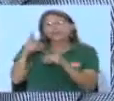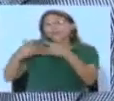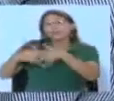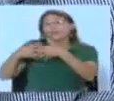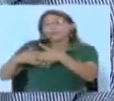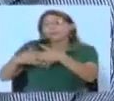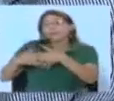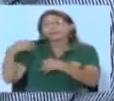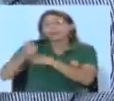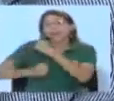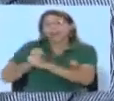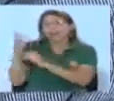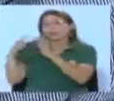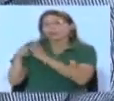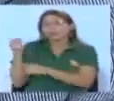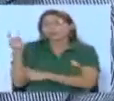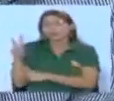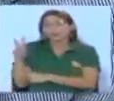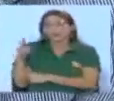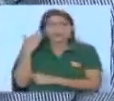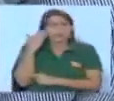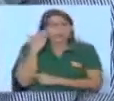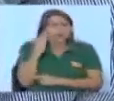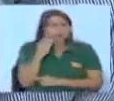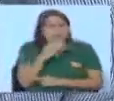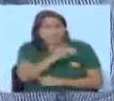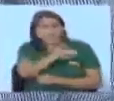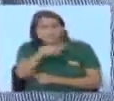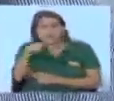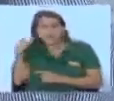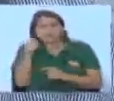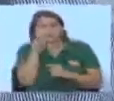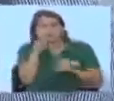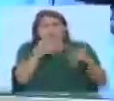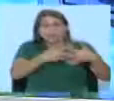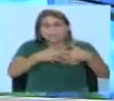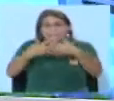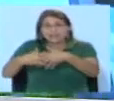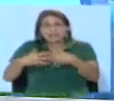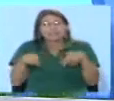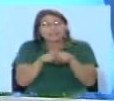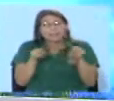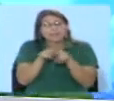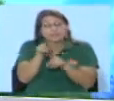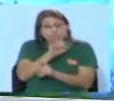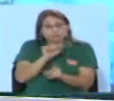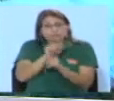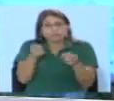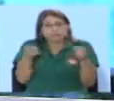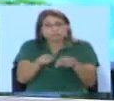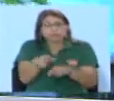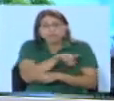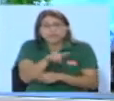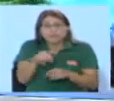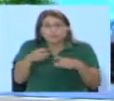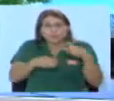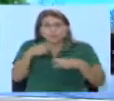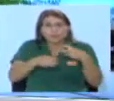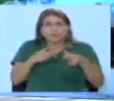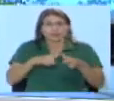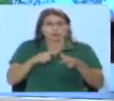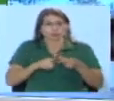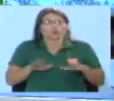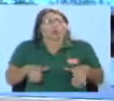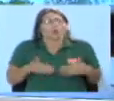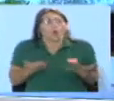dos operadores si están o no congestionados. Entonces, ¿cómo me van a decir a mí como usuario que yo tengo que